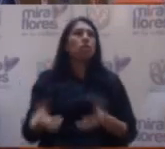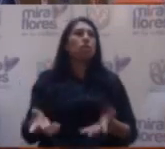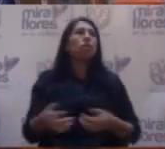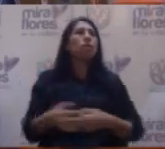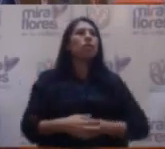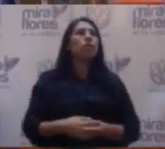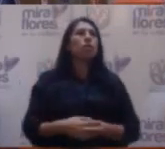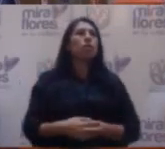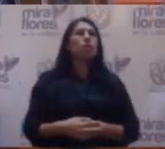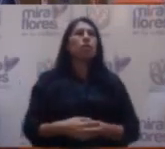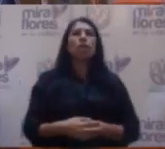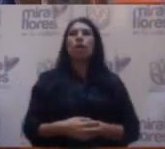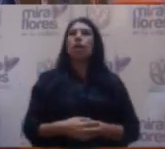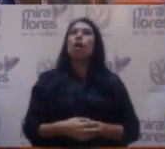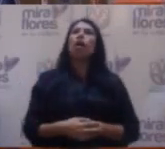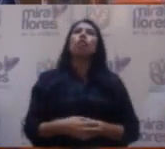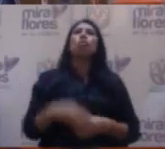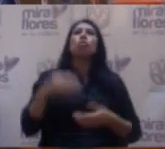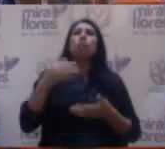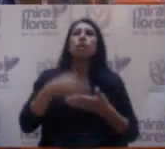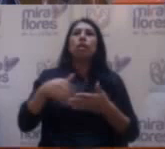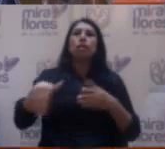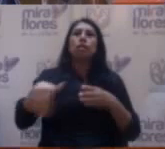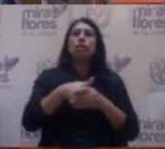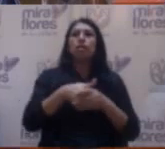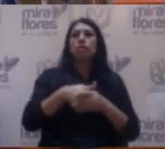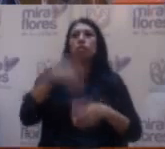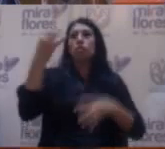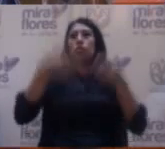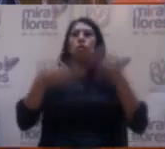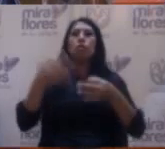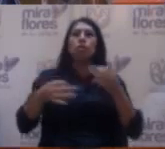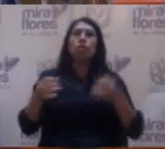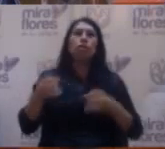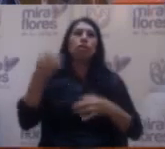una transacción extrajudicial y acabar con este penoso asunto. Pero bueno,